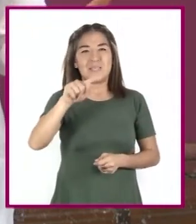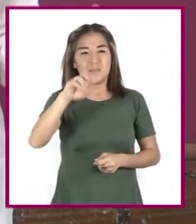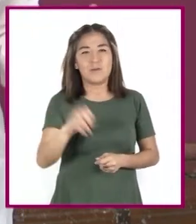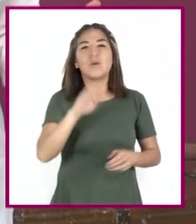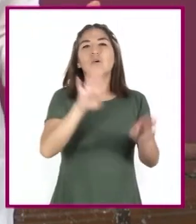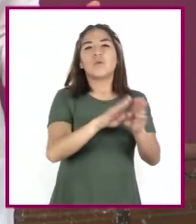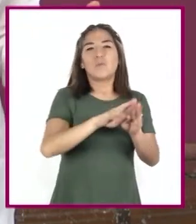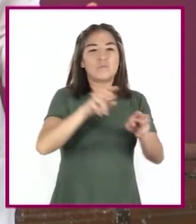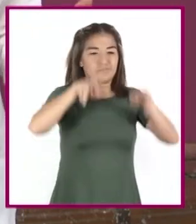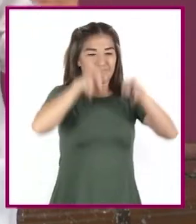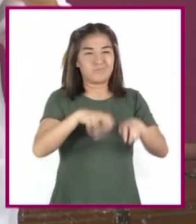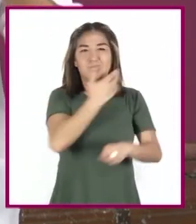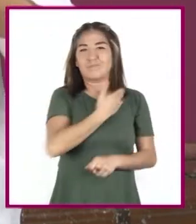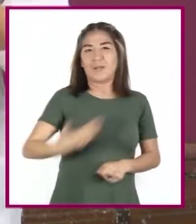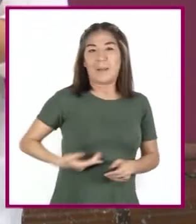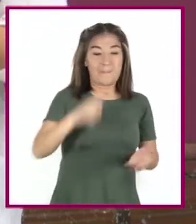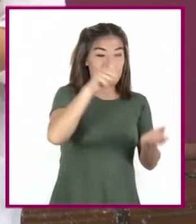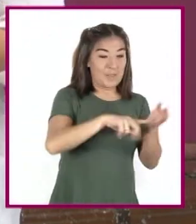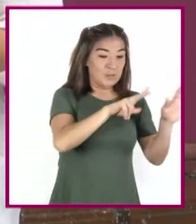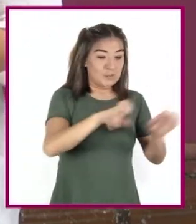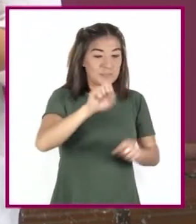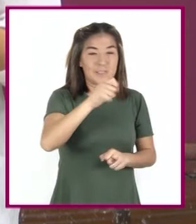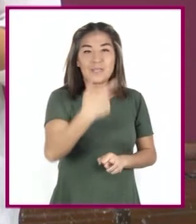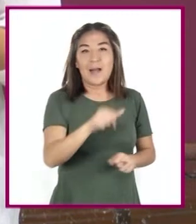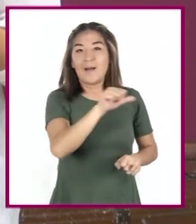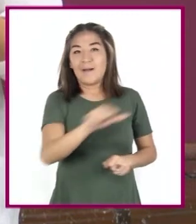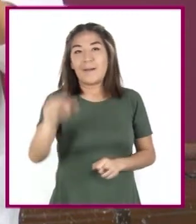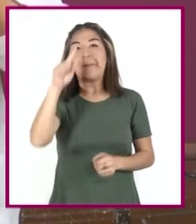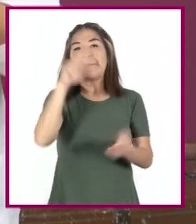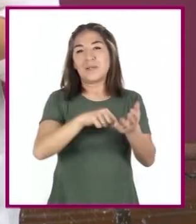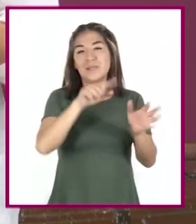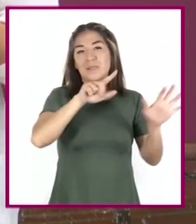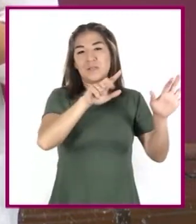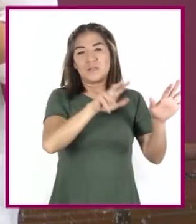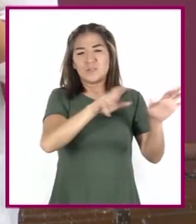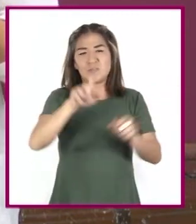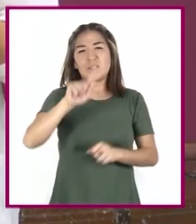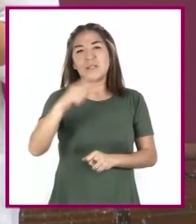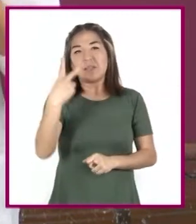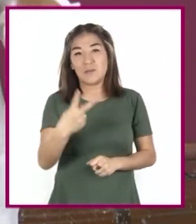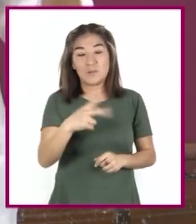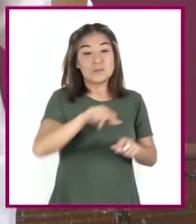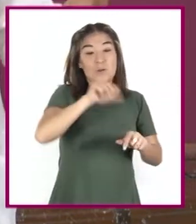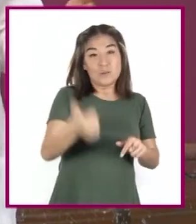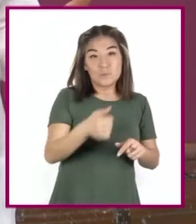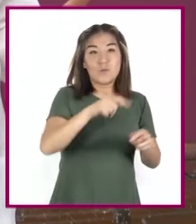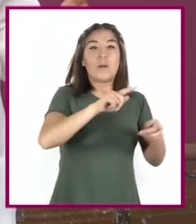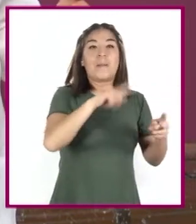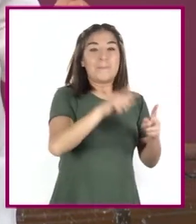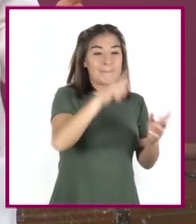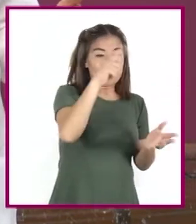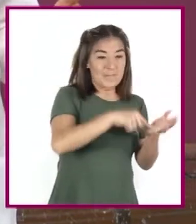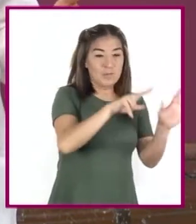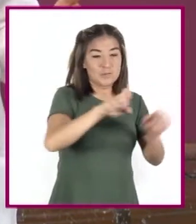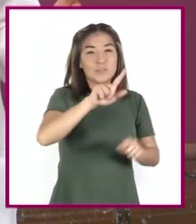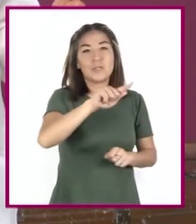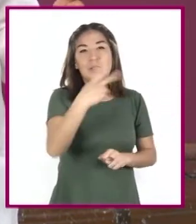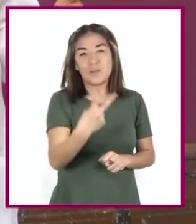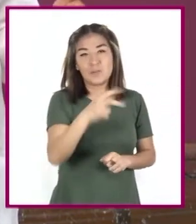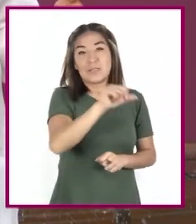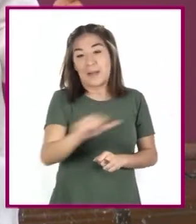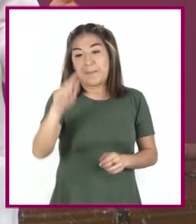de 1867 a 1872 y de 1872 a